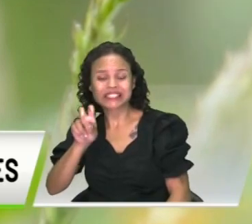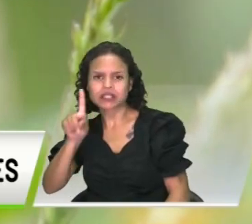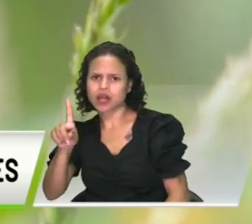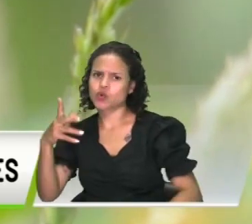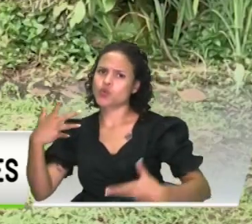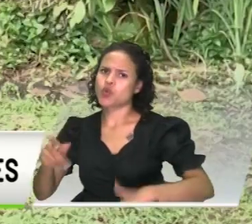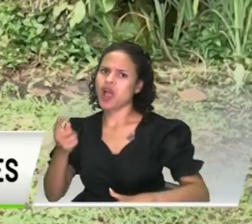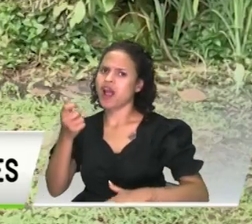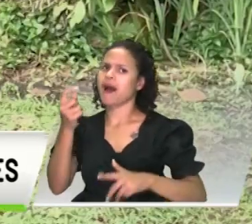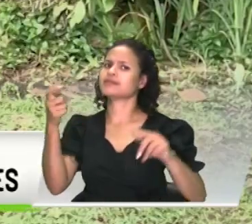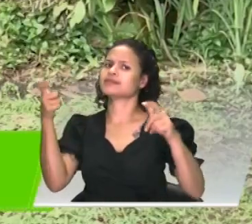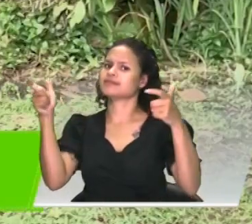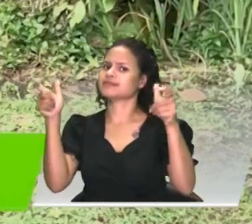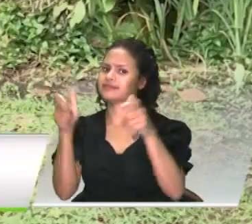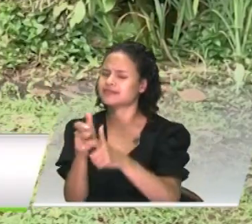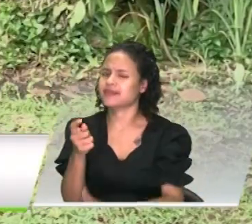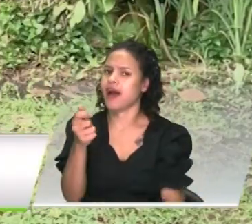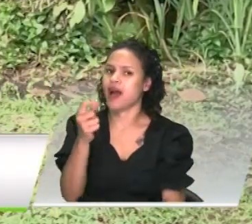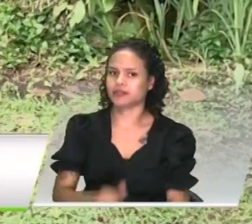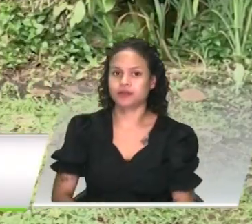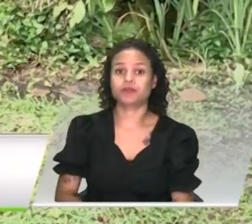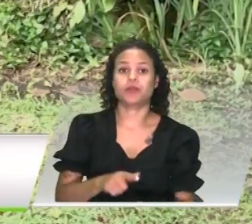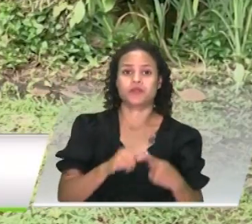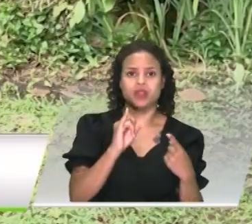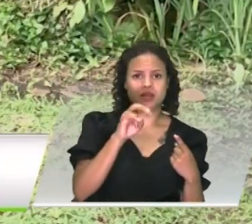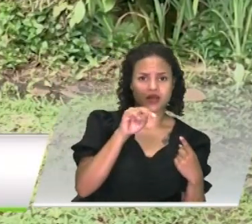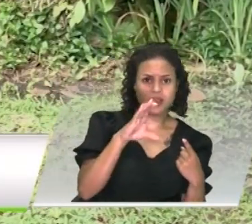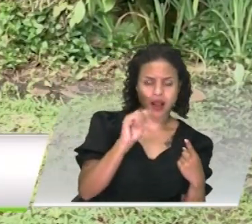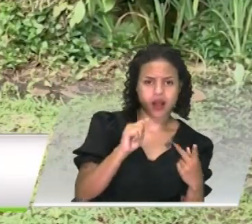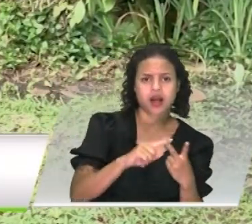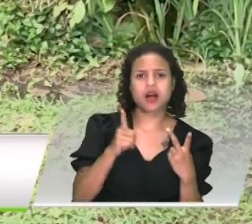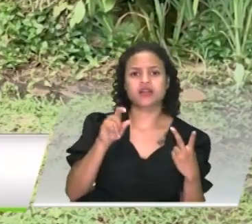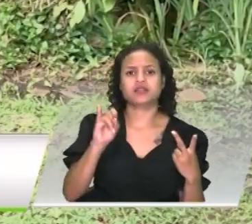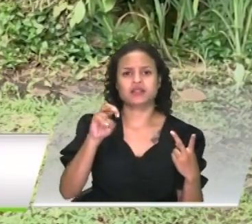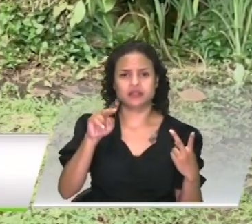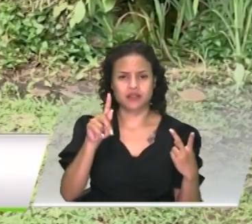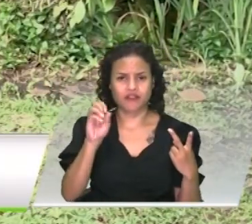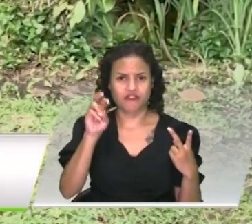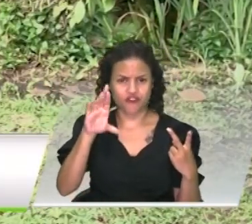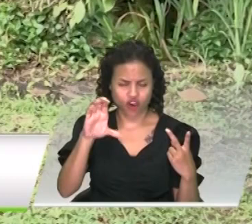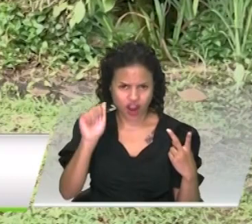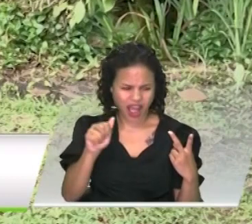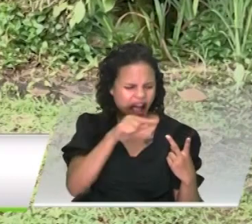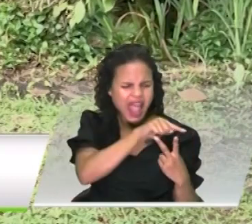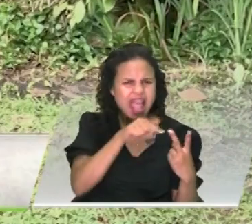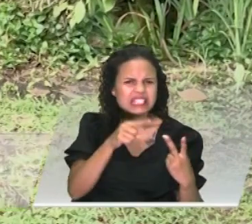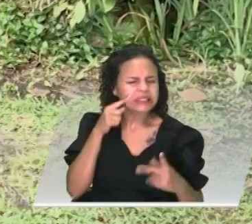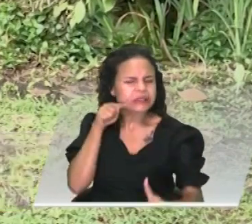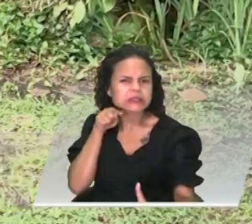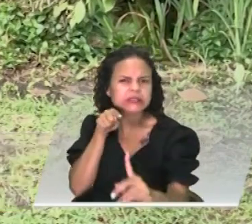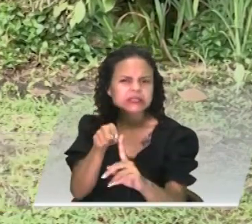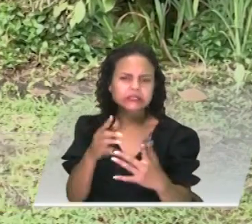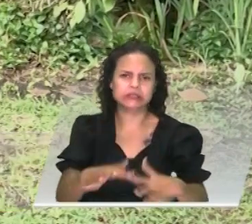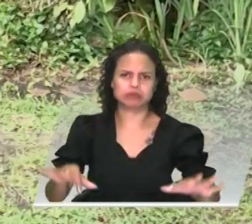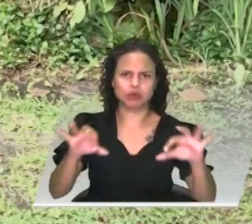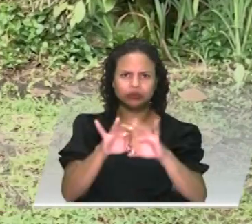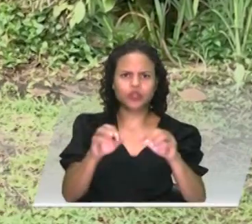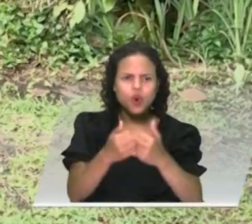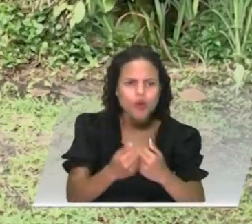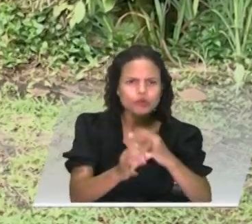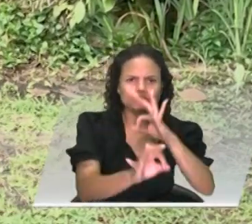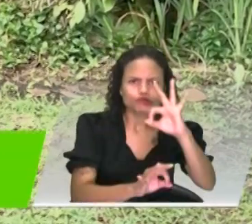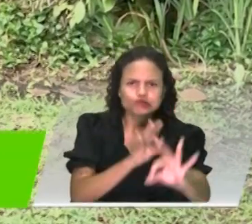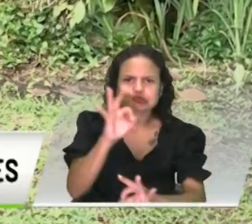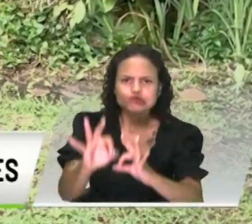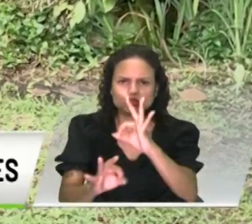de extinción. Conocida como la ENCA, se enfoca precisamente en incorporar consideraciones de conservación y de